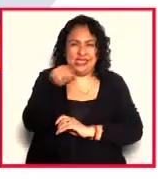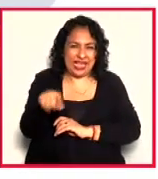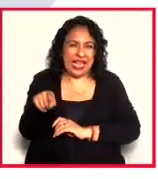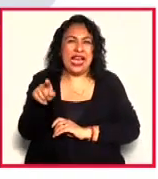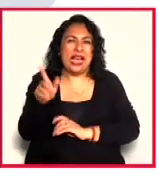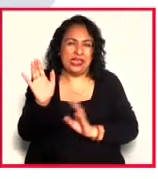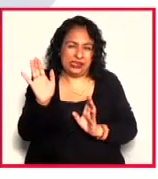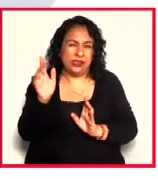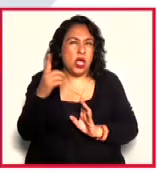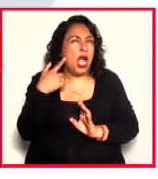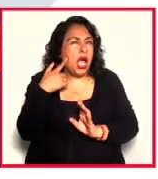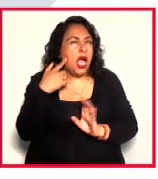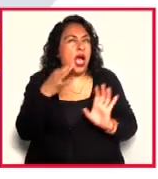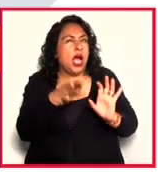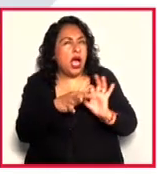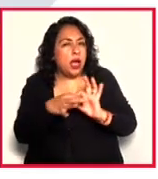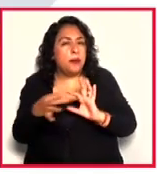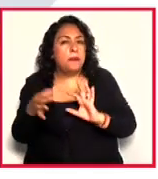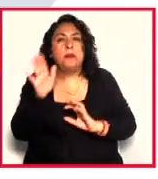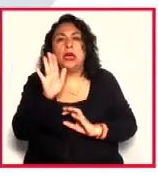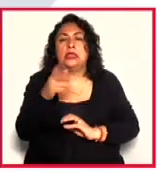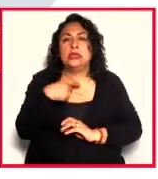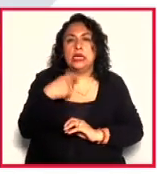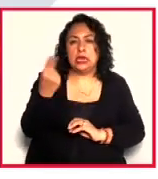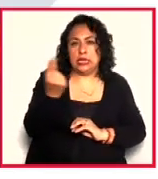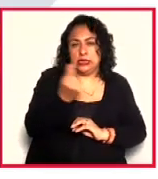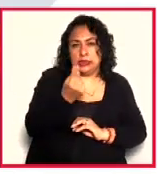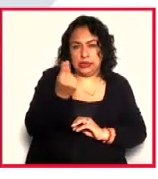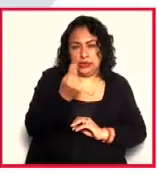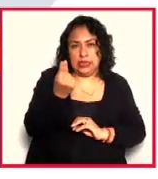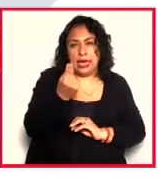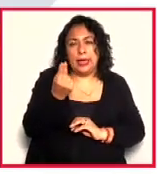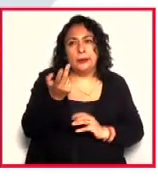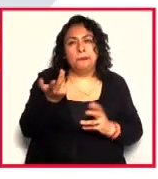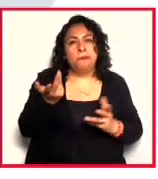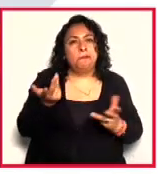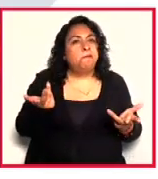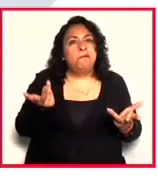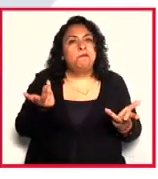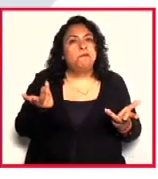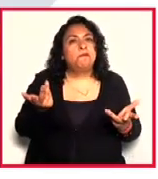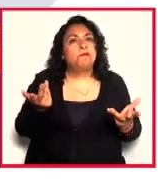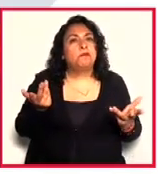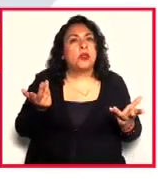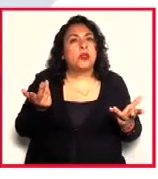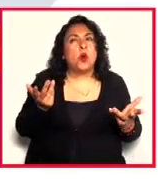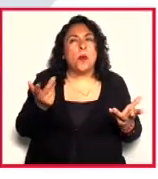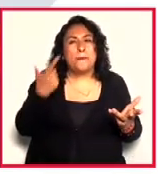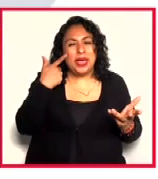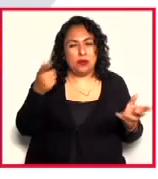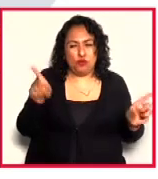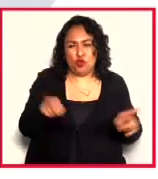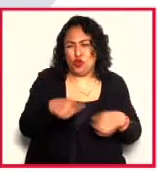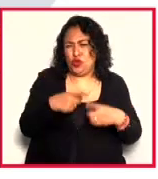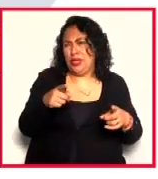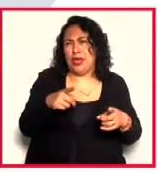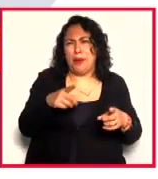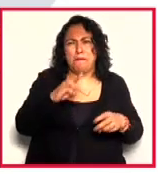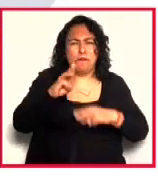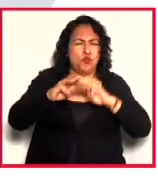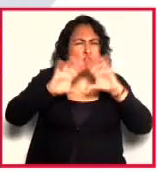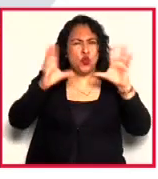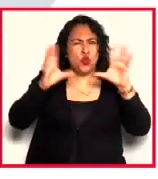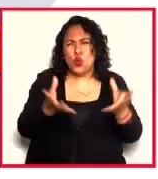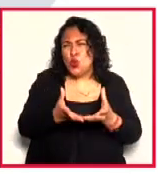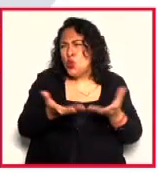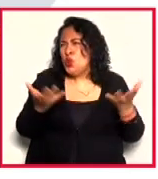Armónicamente hablando. Es como una necesidad de tocar la universalidad de la música, de tocar la universalidad de los